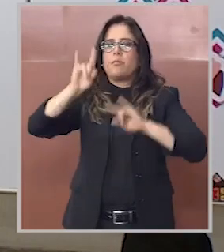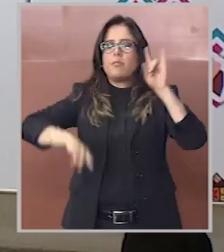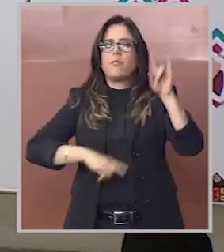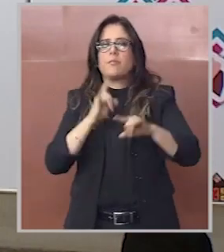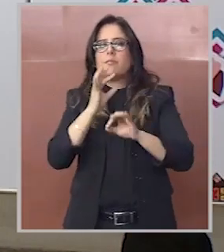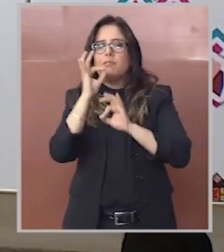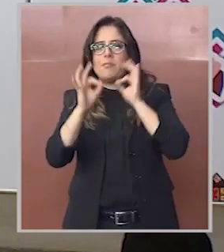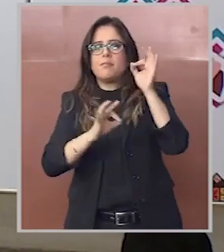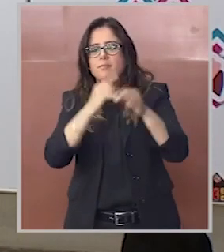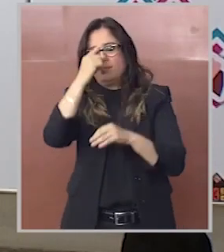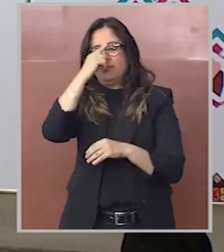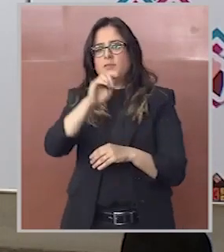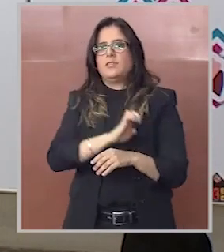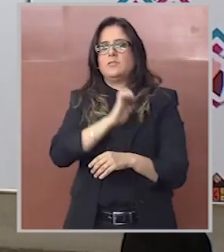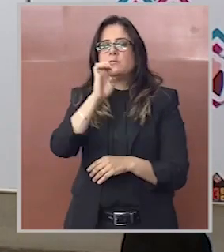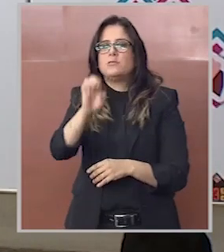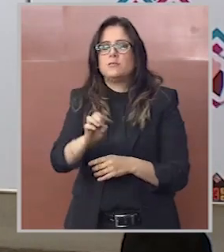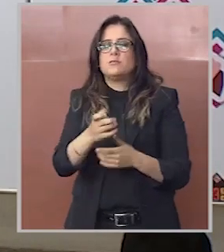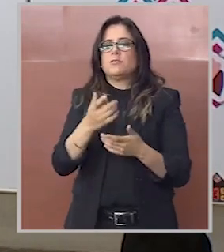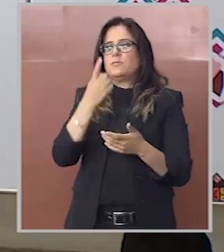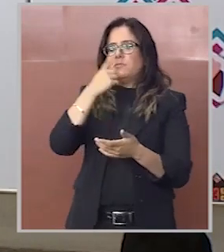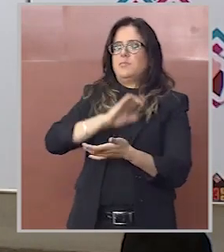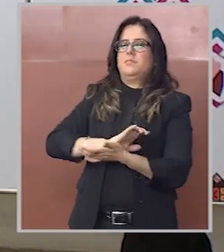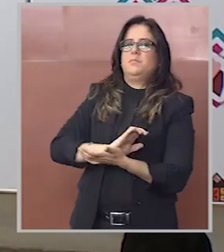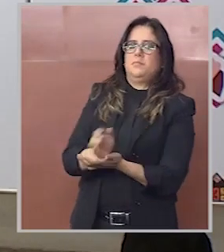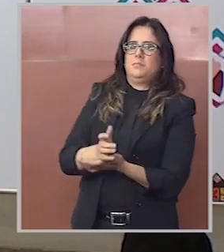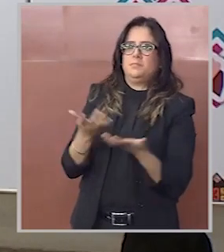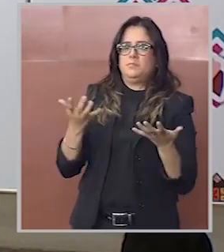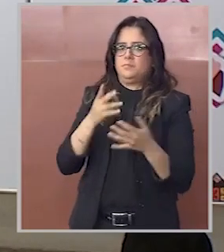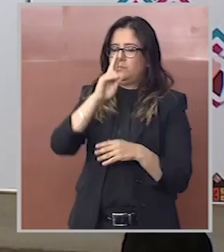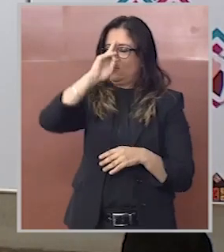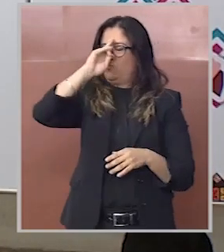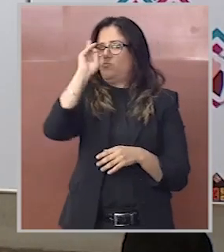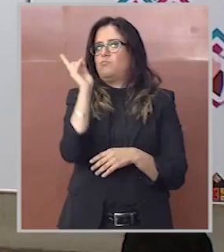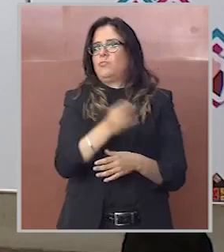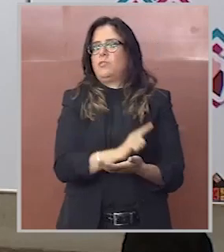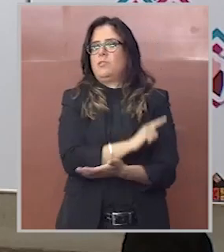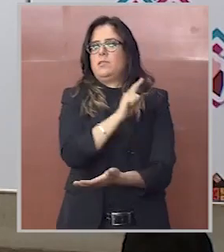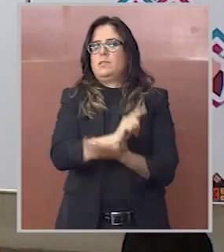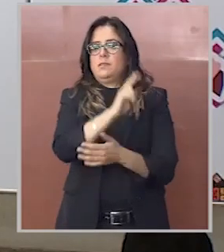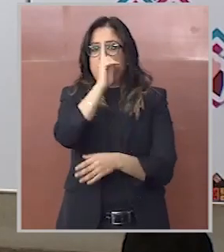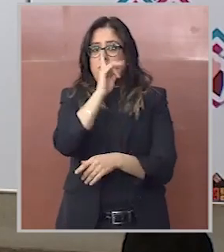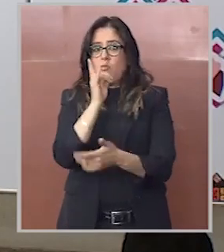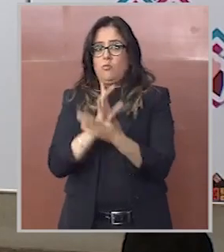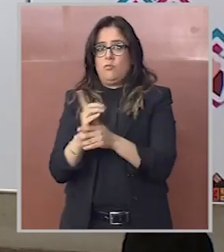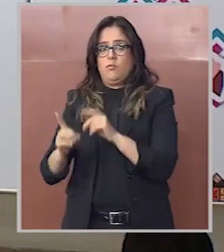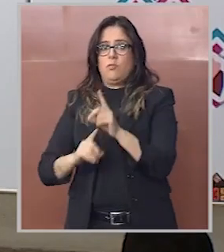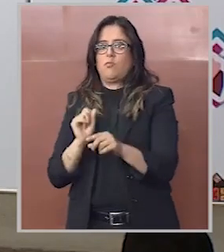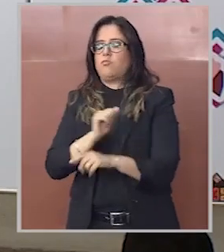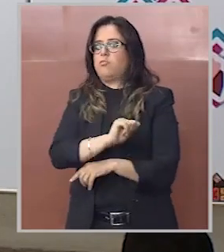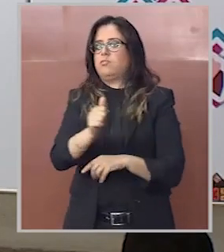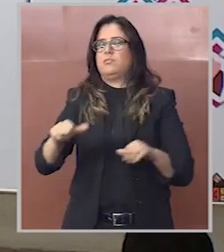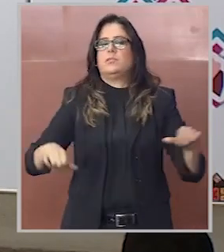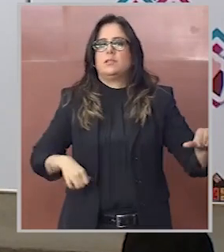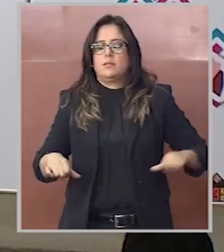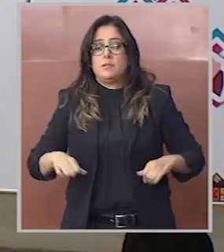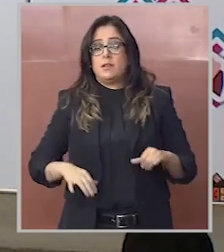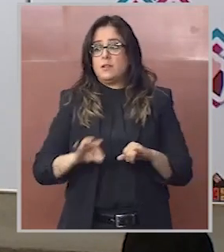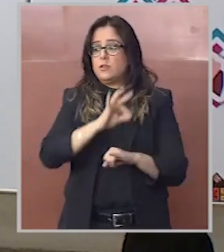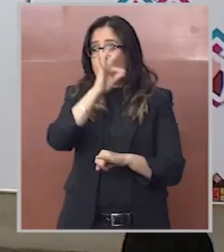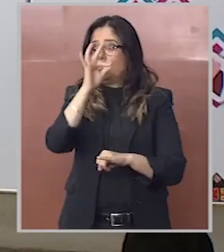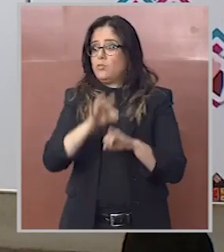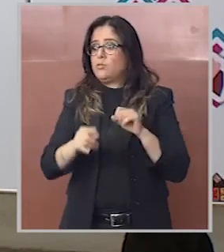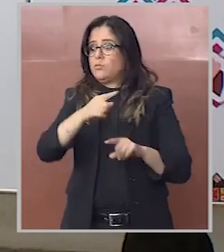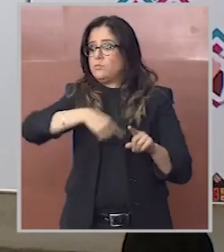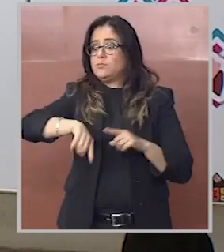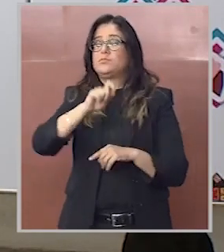discriminación no solo en el deporte sino en cualquier otra actividad y finalmente todos los ciudadanos todas las personas